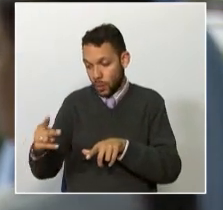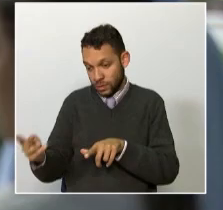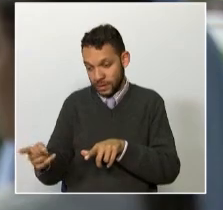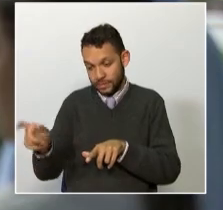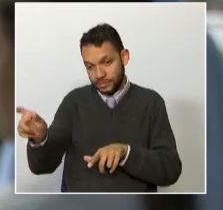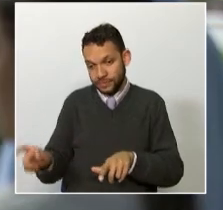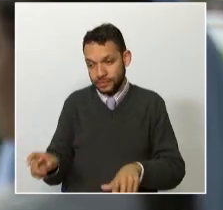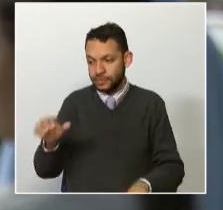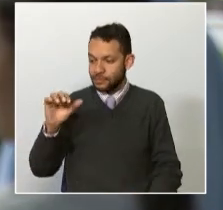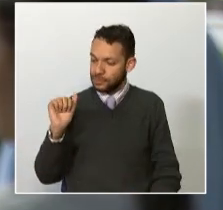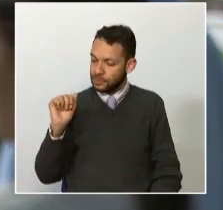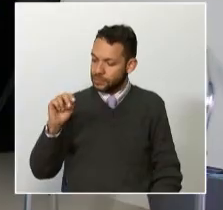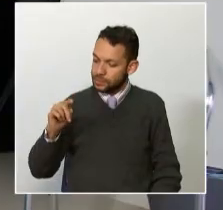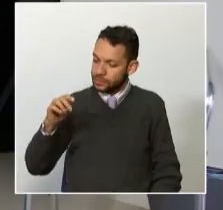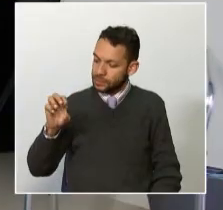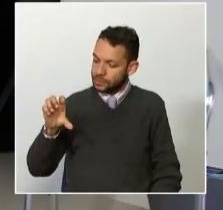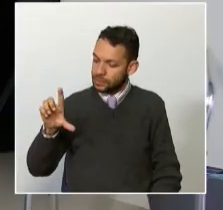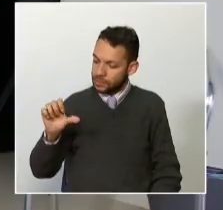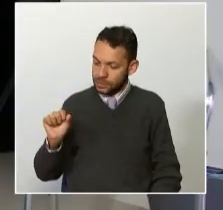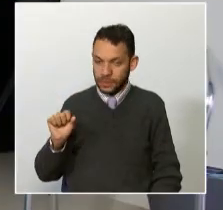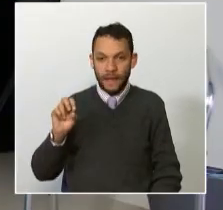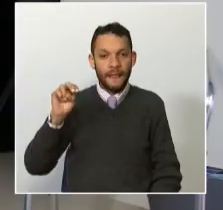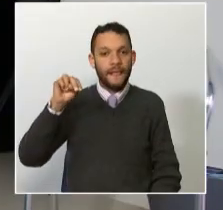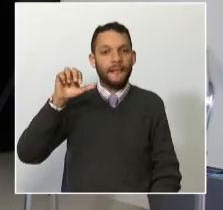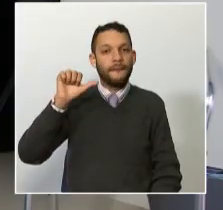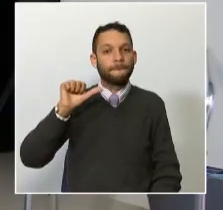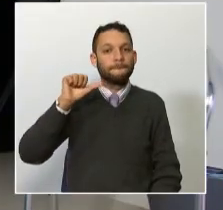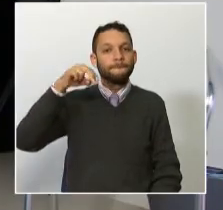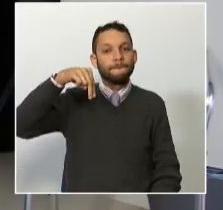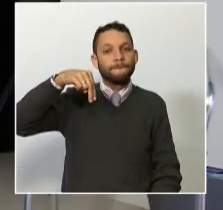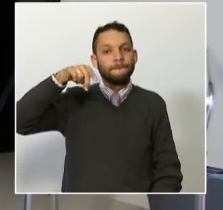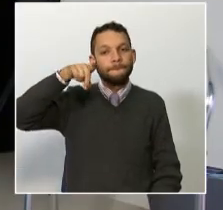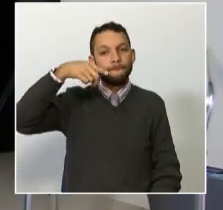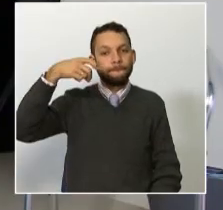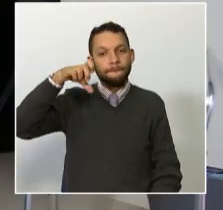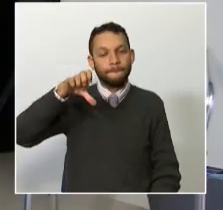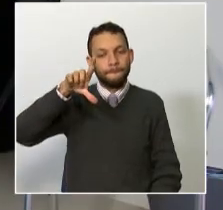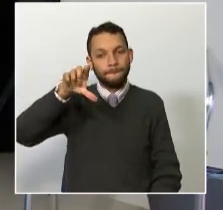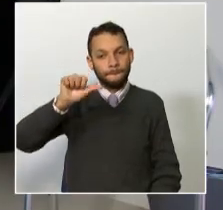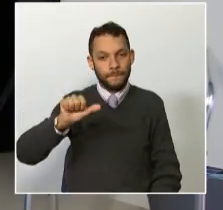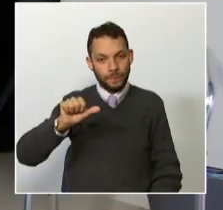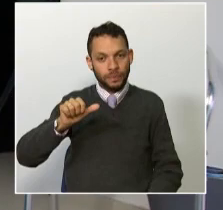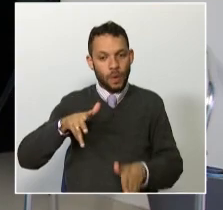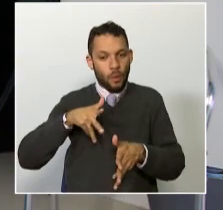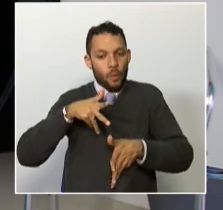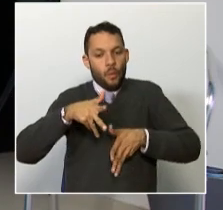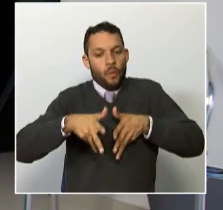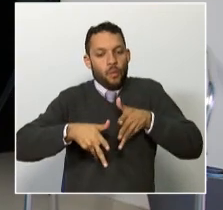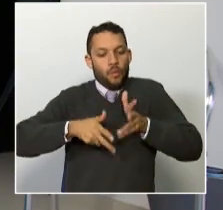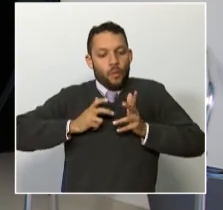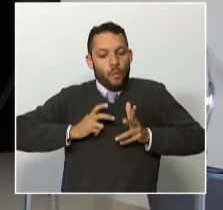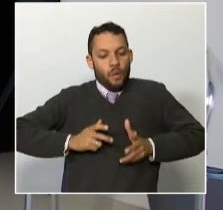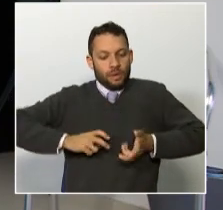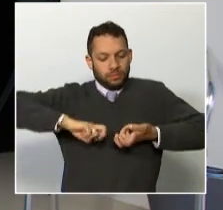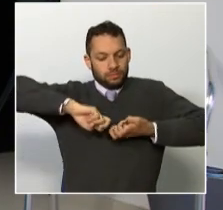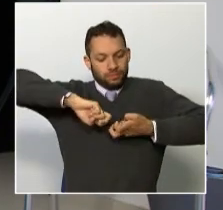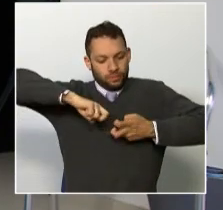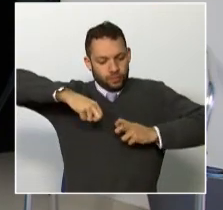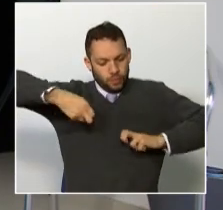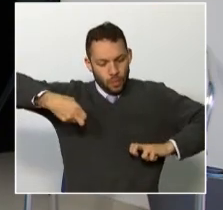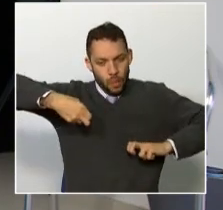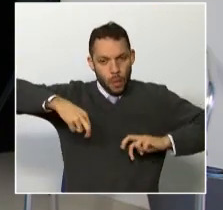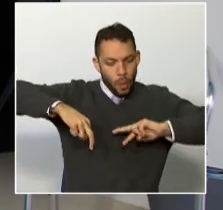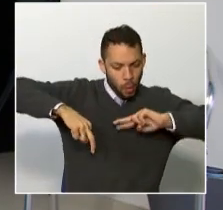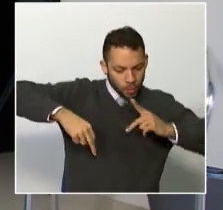la doctora Ángela Rosero Semanate, y ella es fisioterapeuta, pero otra especialista, una